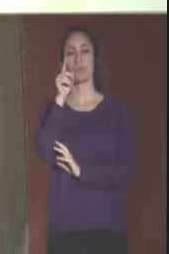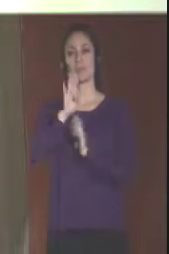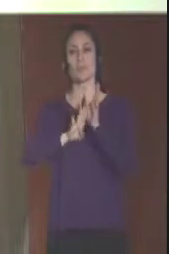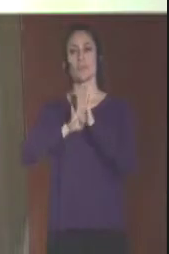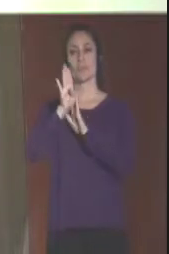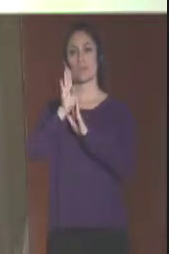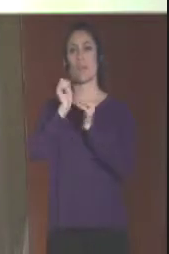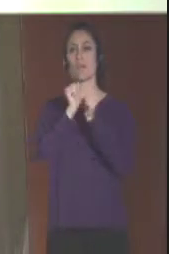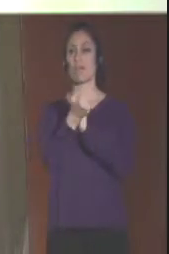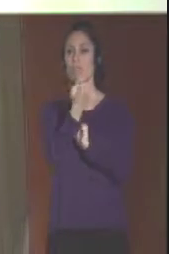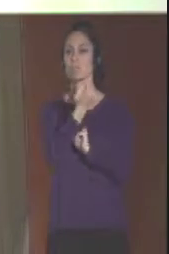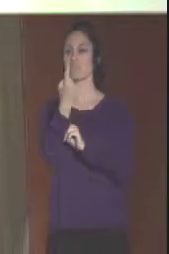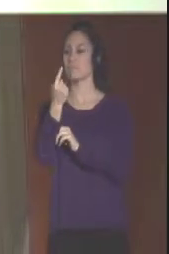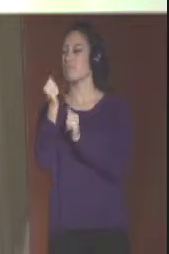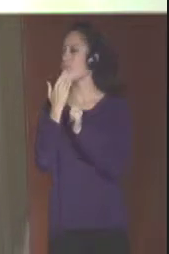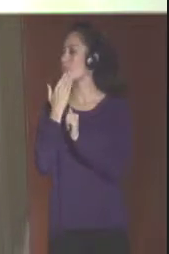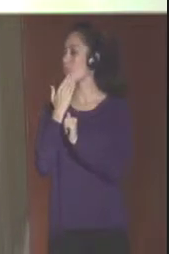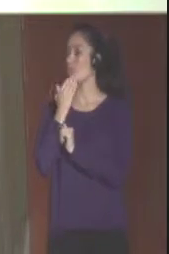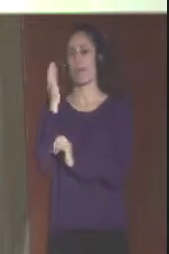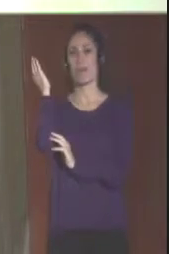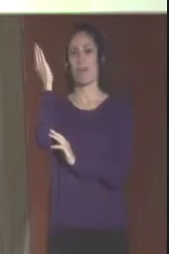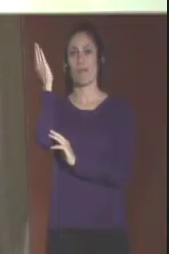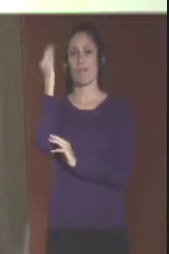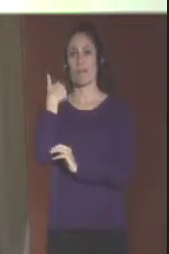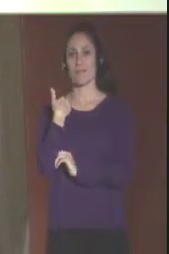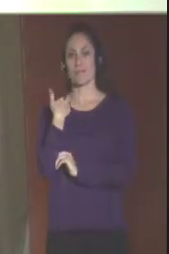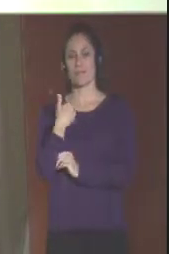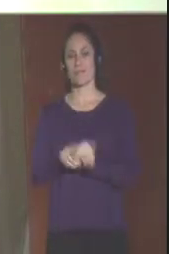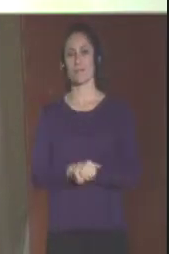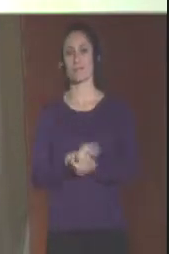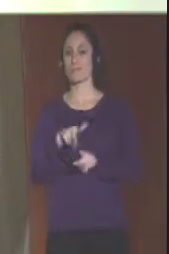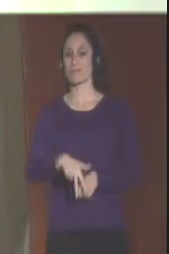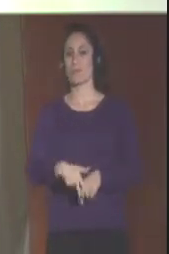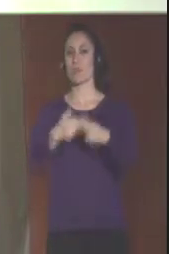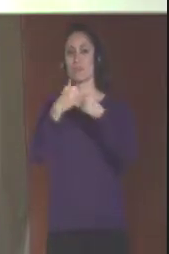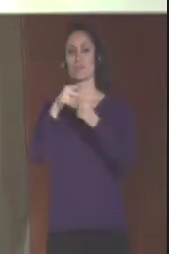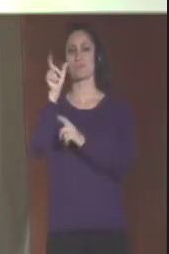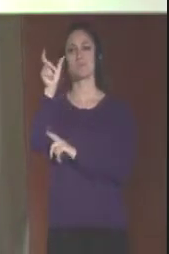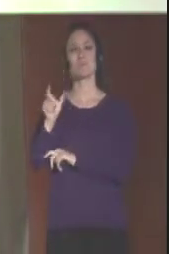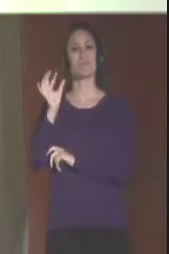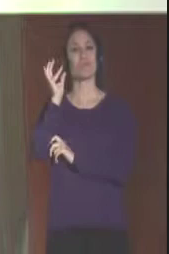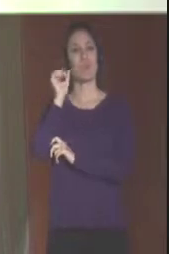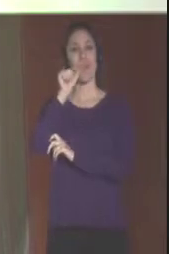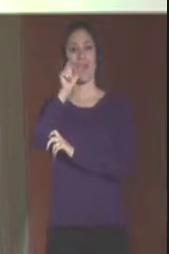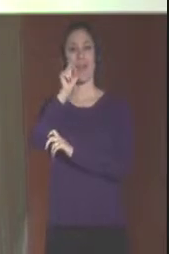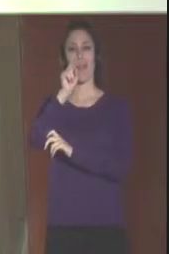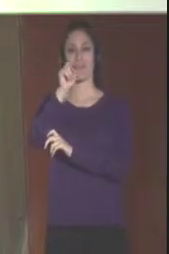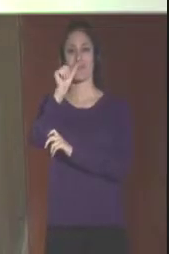que cada uno como alcalde ha tenido? Comenzamos con Aura.